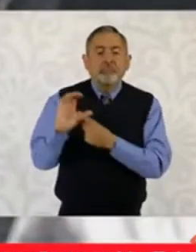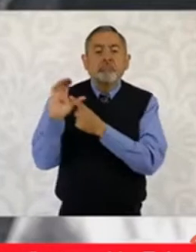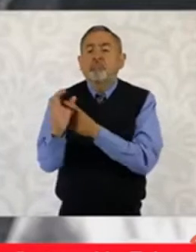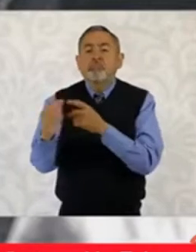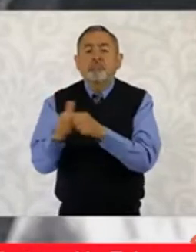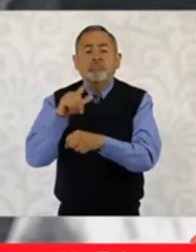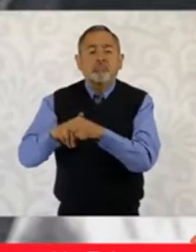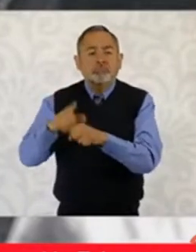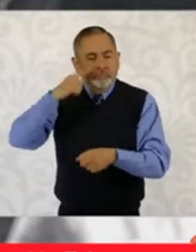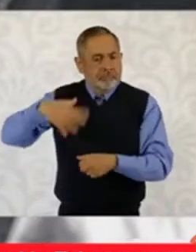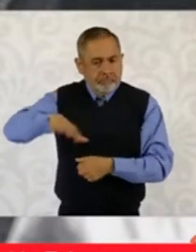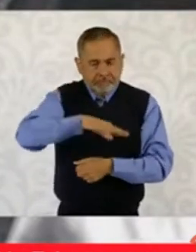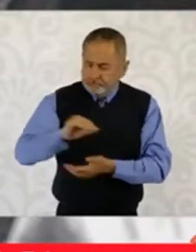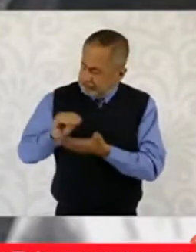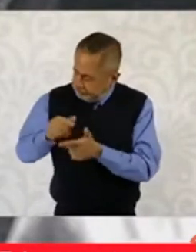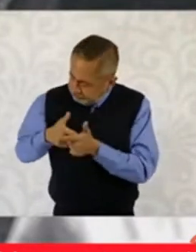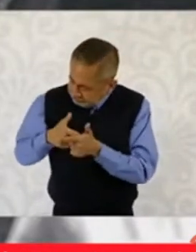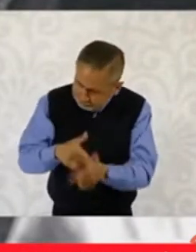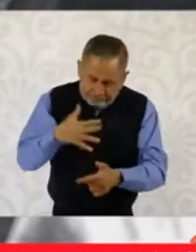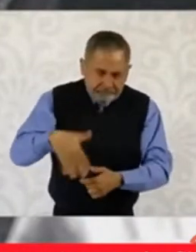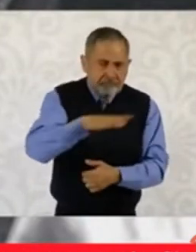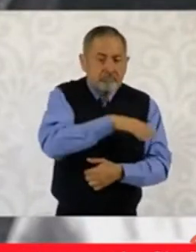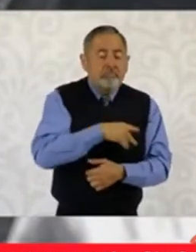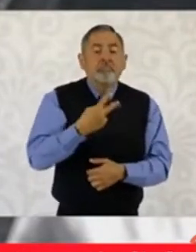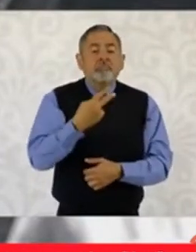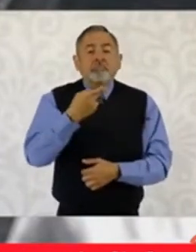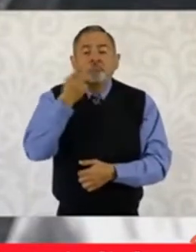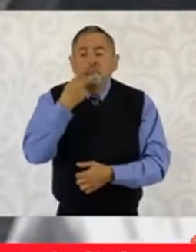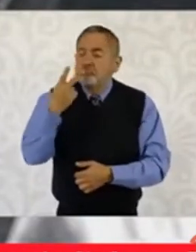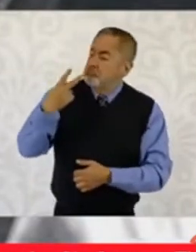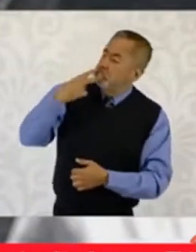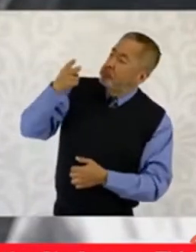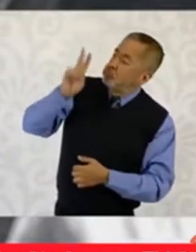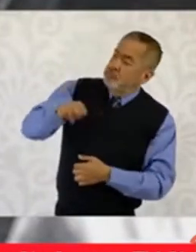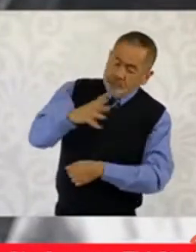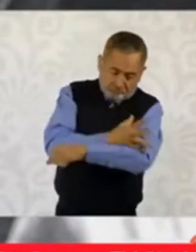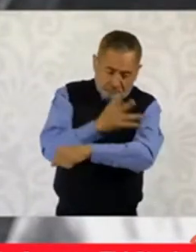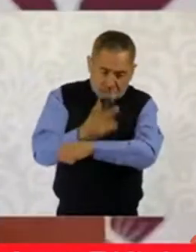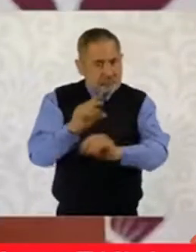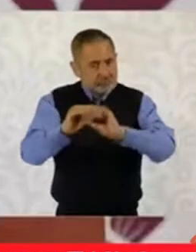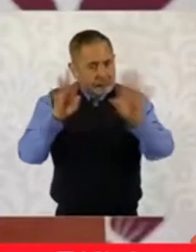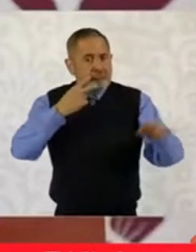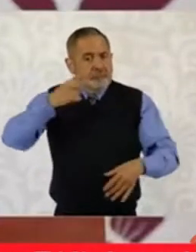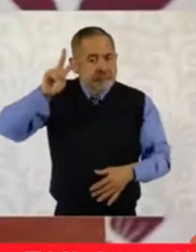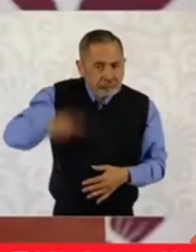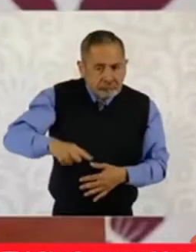esa investigación. Y siempre hablar claro y con la verdad. Segundo,